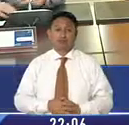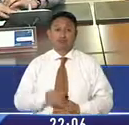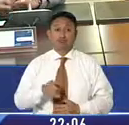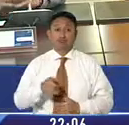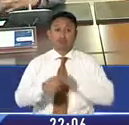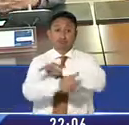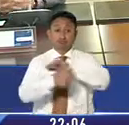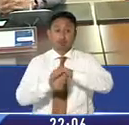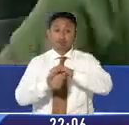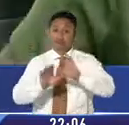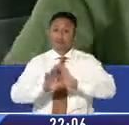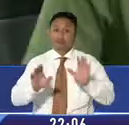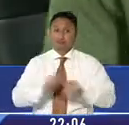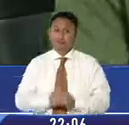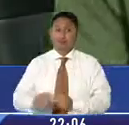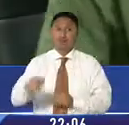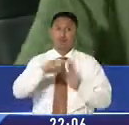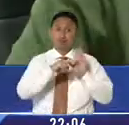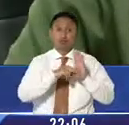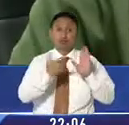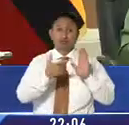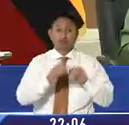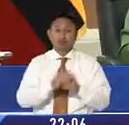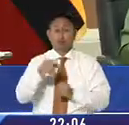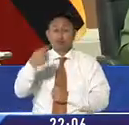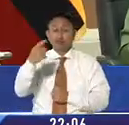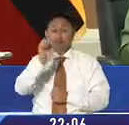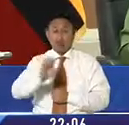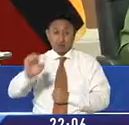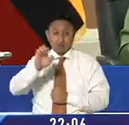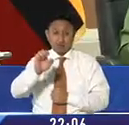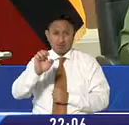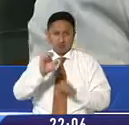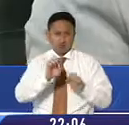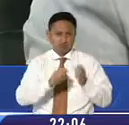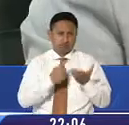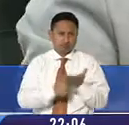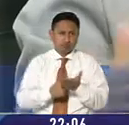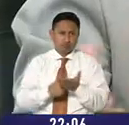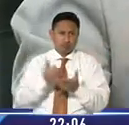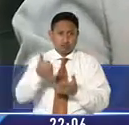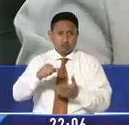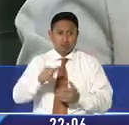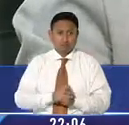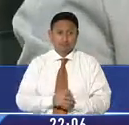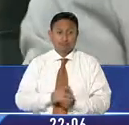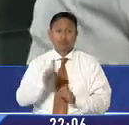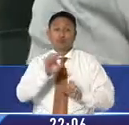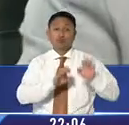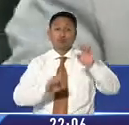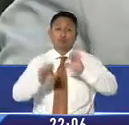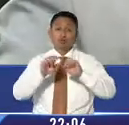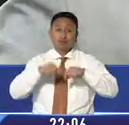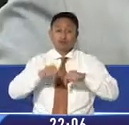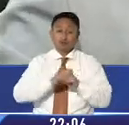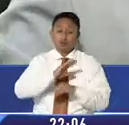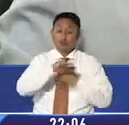medidas serán evaluadas en enero de 2022. Hacemos en enero es evaluar exactamente todas estas medidas